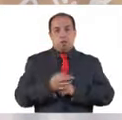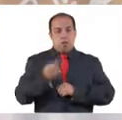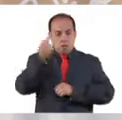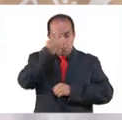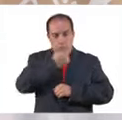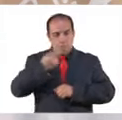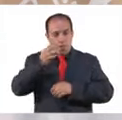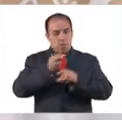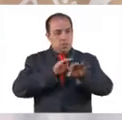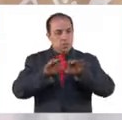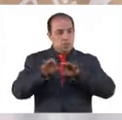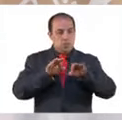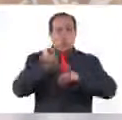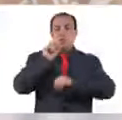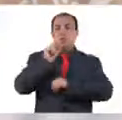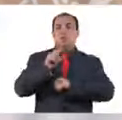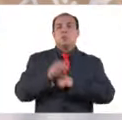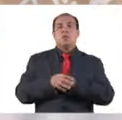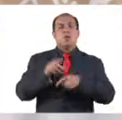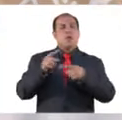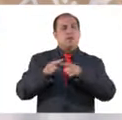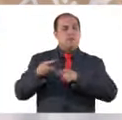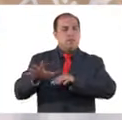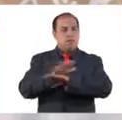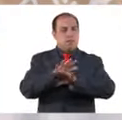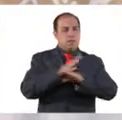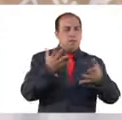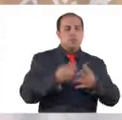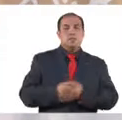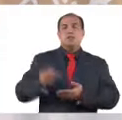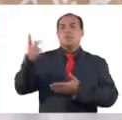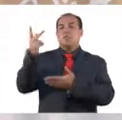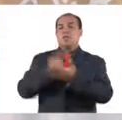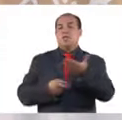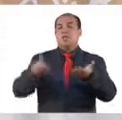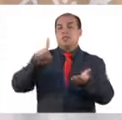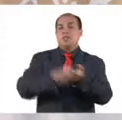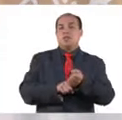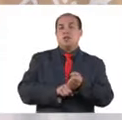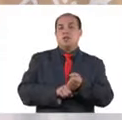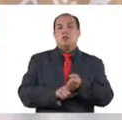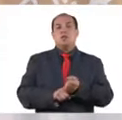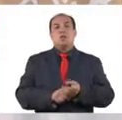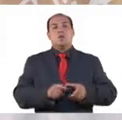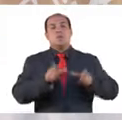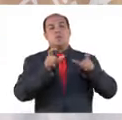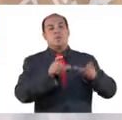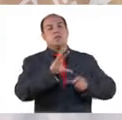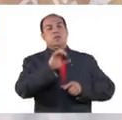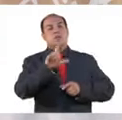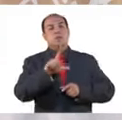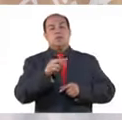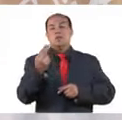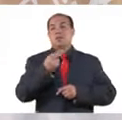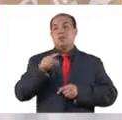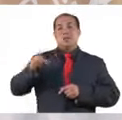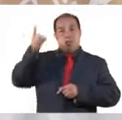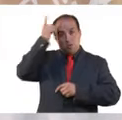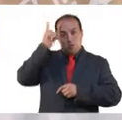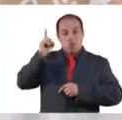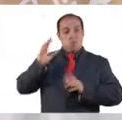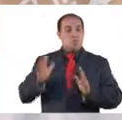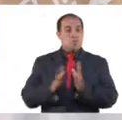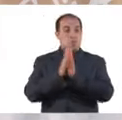modificaciones que ahora se hicieron y su programa interno de protección civil. O sea, tiene que haber una colaboración necesaria de los dueños de